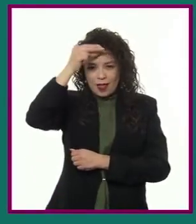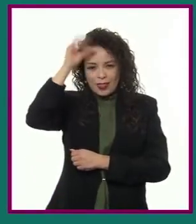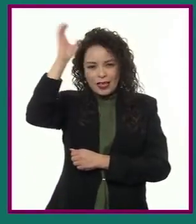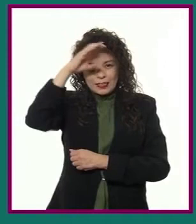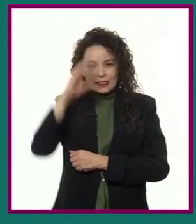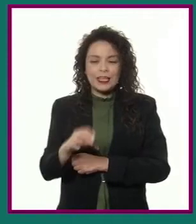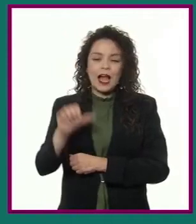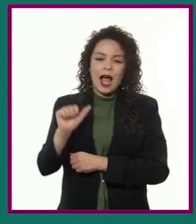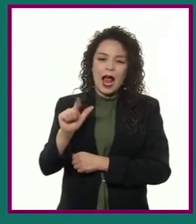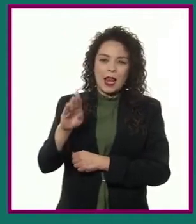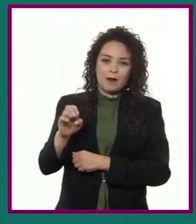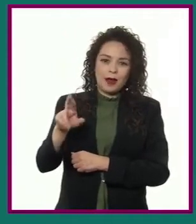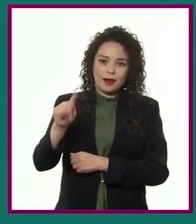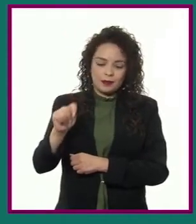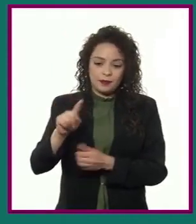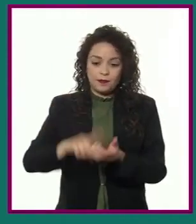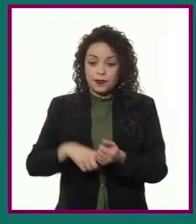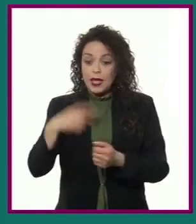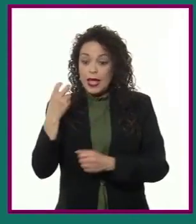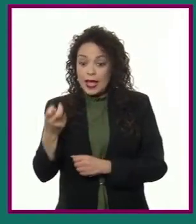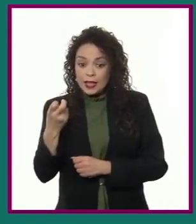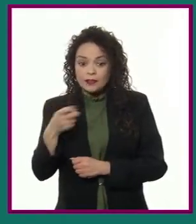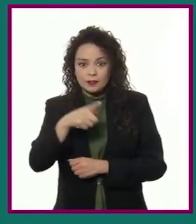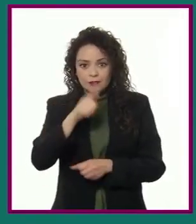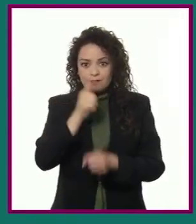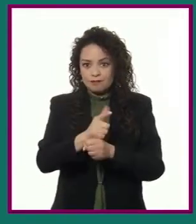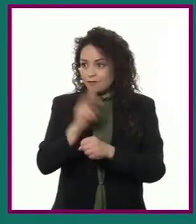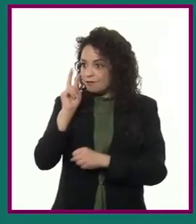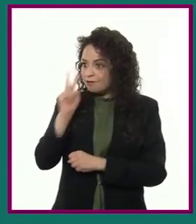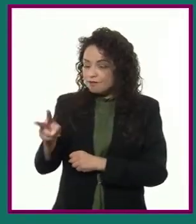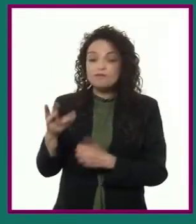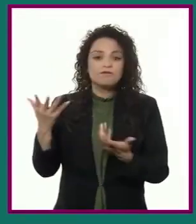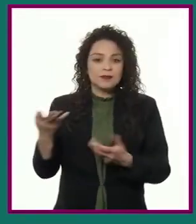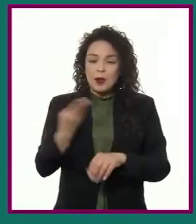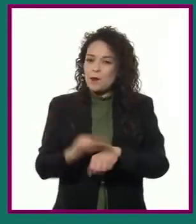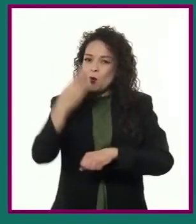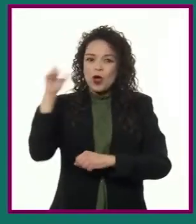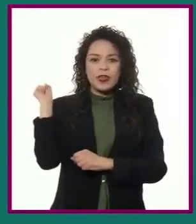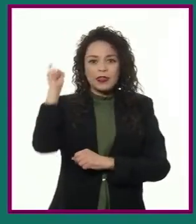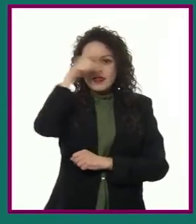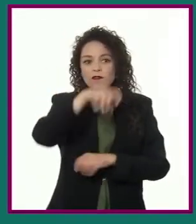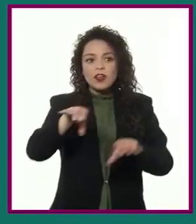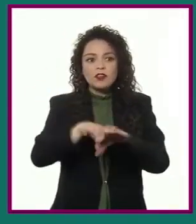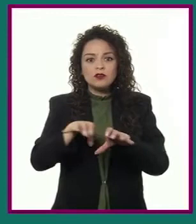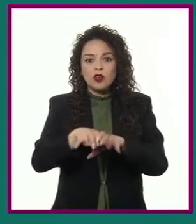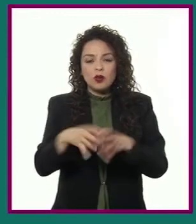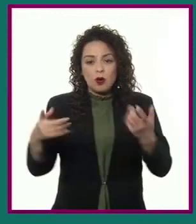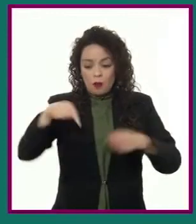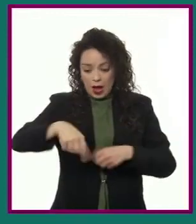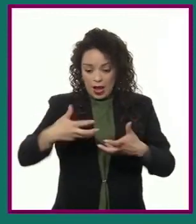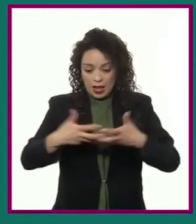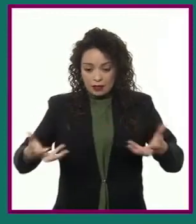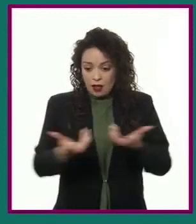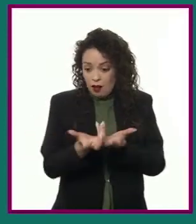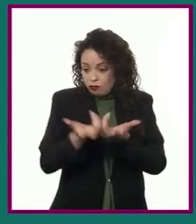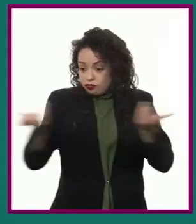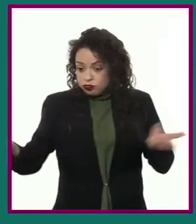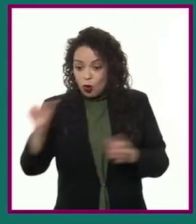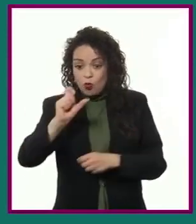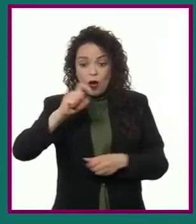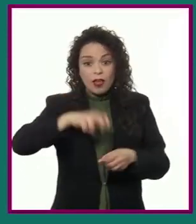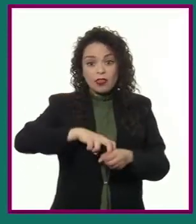como seguramente han notado. Es muy difícil separarnos de la Tierra en cuanto